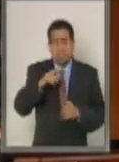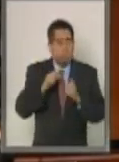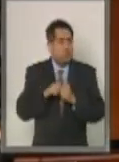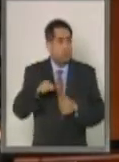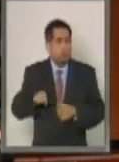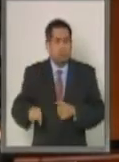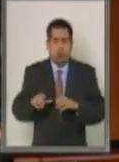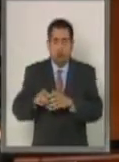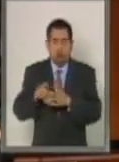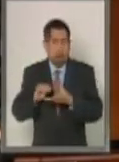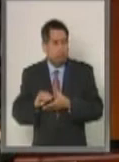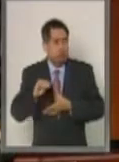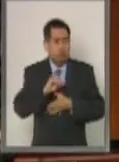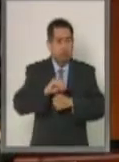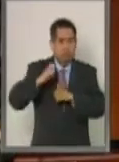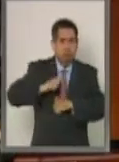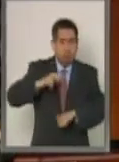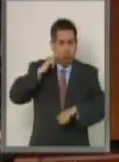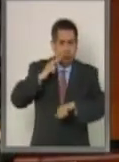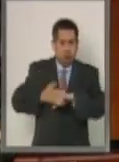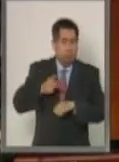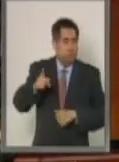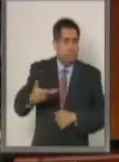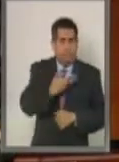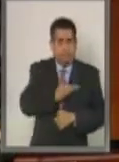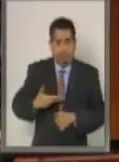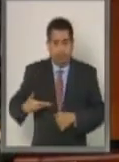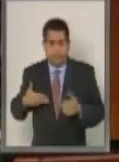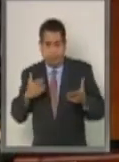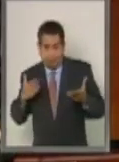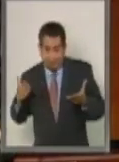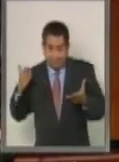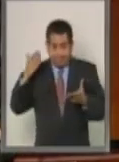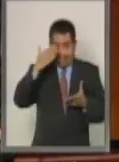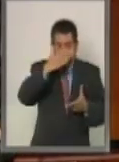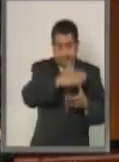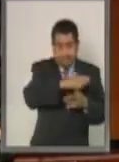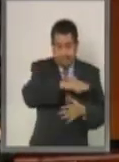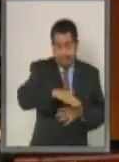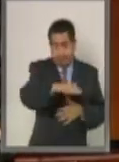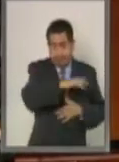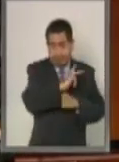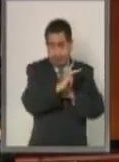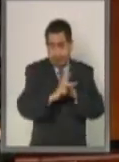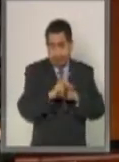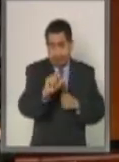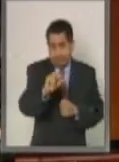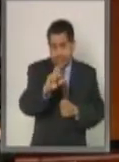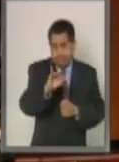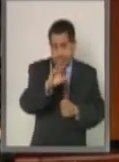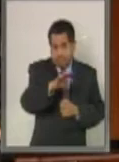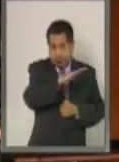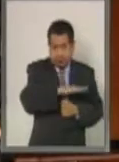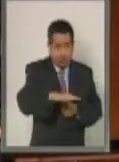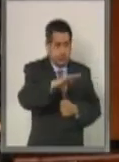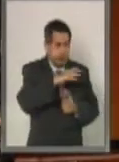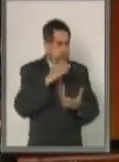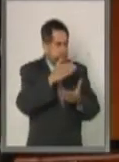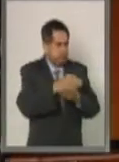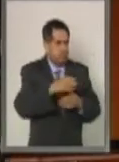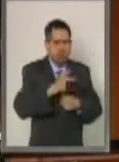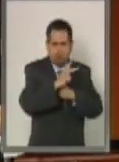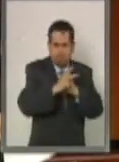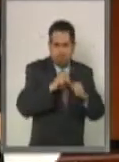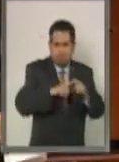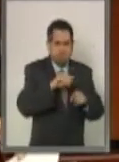trabajo del titular del Ejecutivo Federal a diferentes países de la Península Arábiga